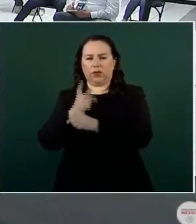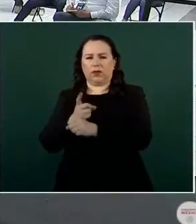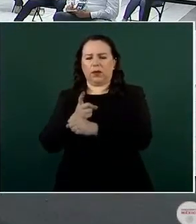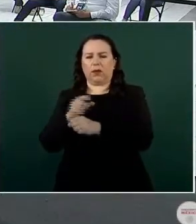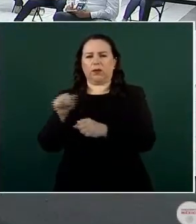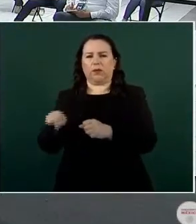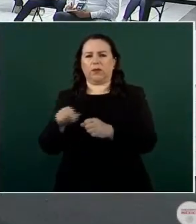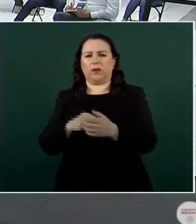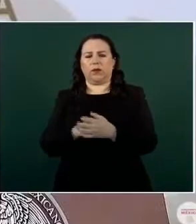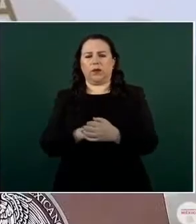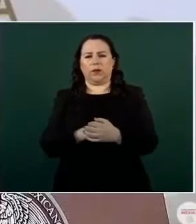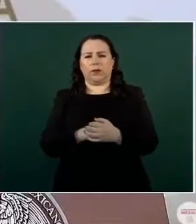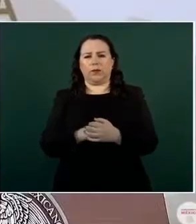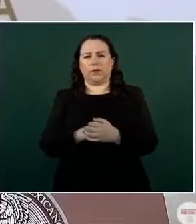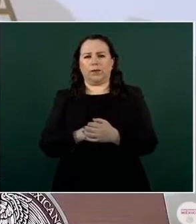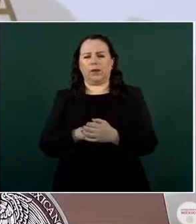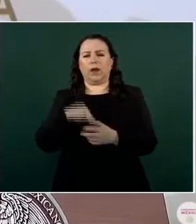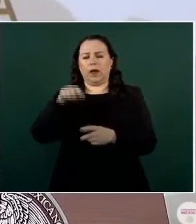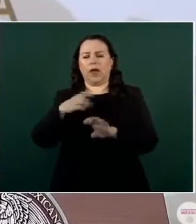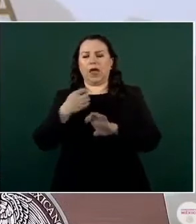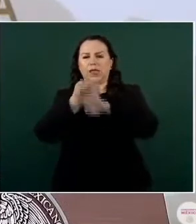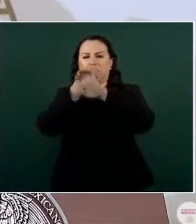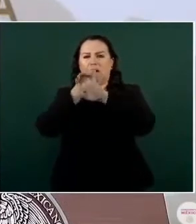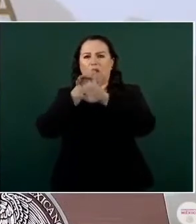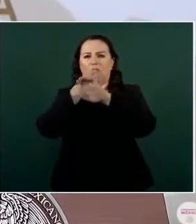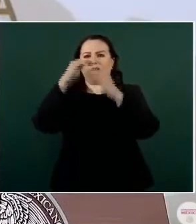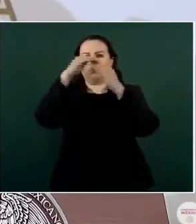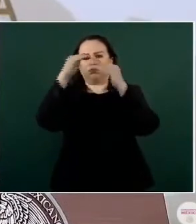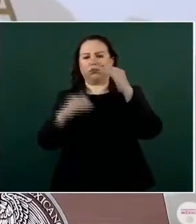Estado ocupa el tercer lugar con